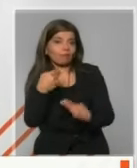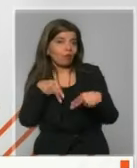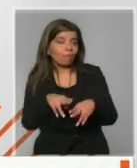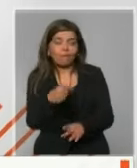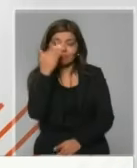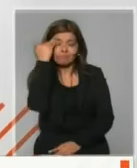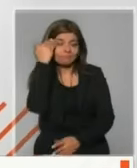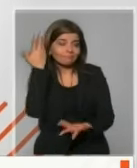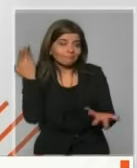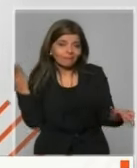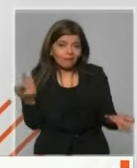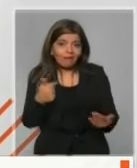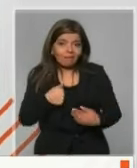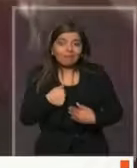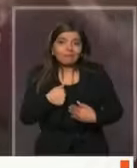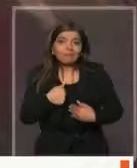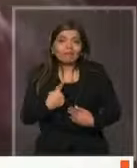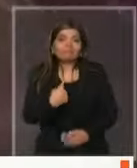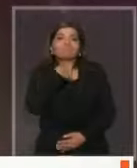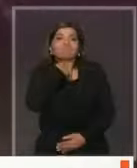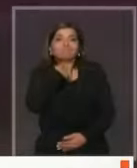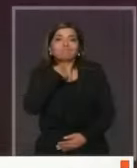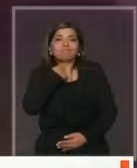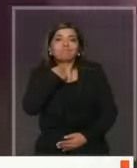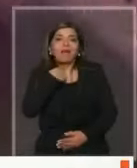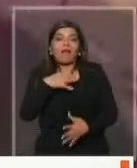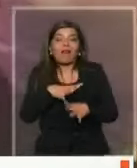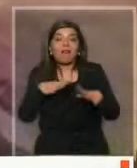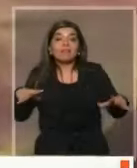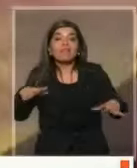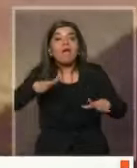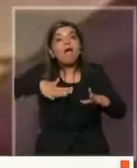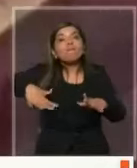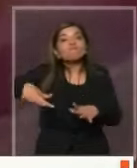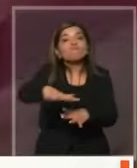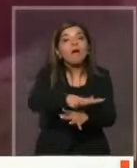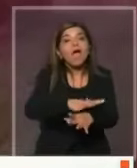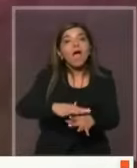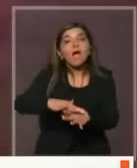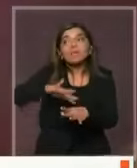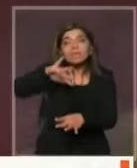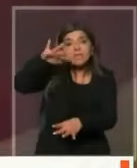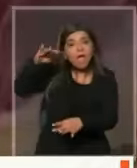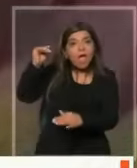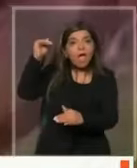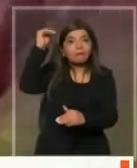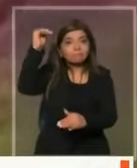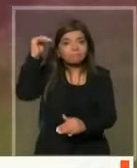serían protagonistas de esta tragedia en este gran valle del sector altiplánico.